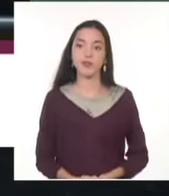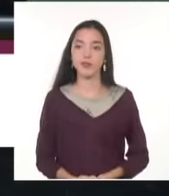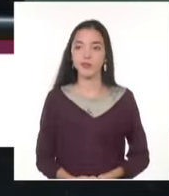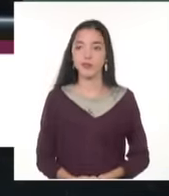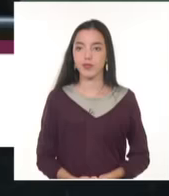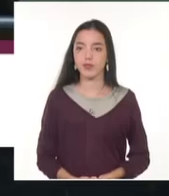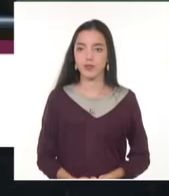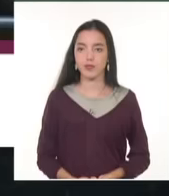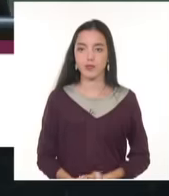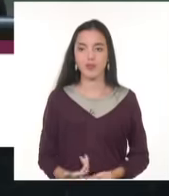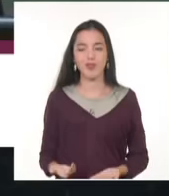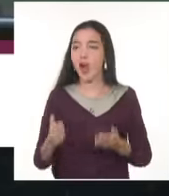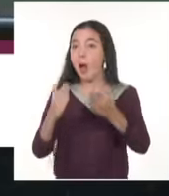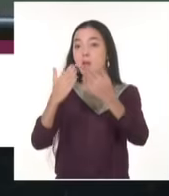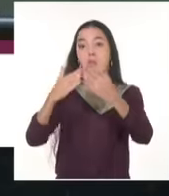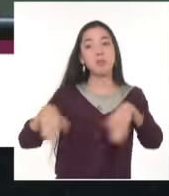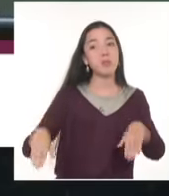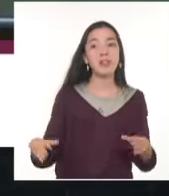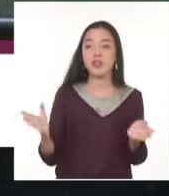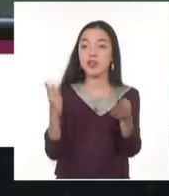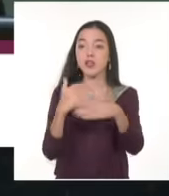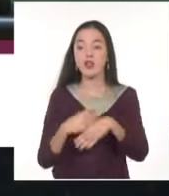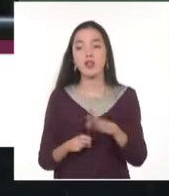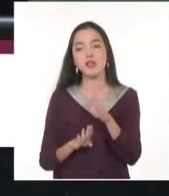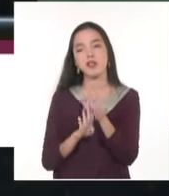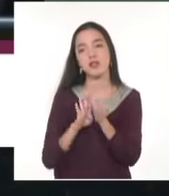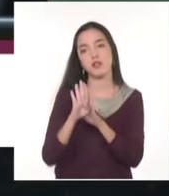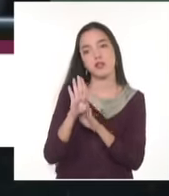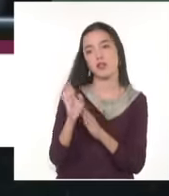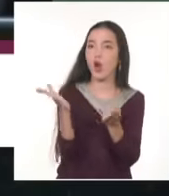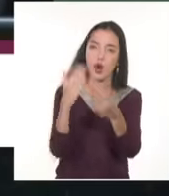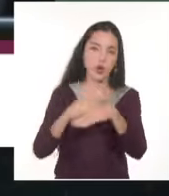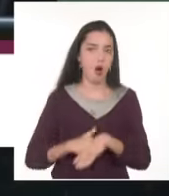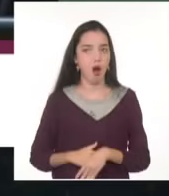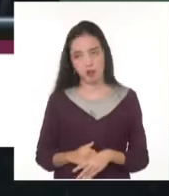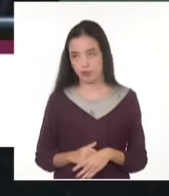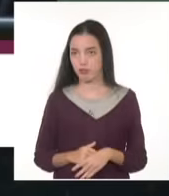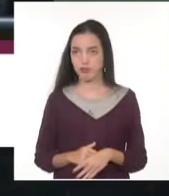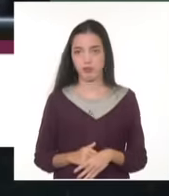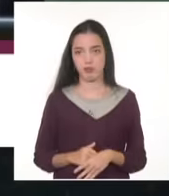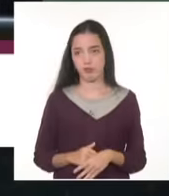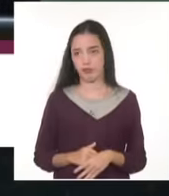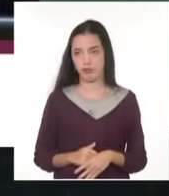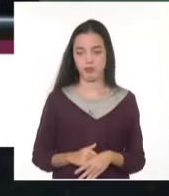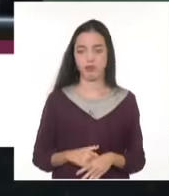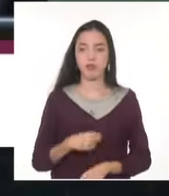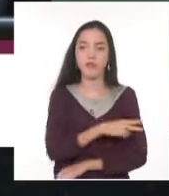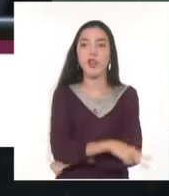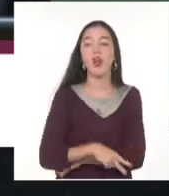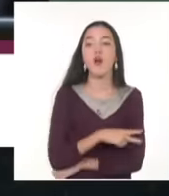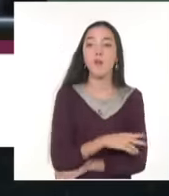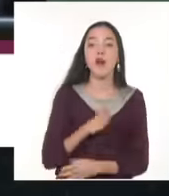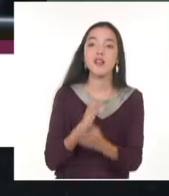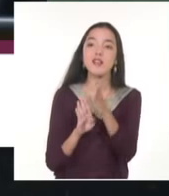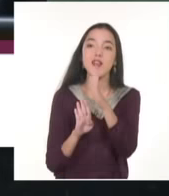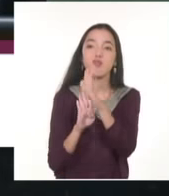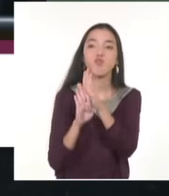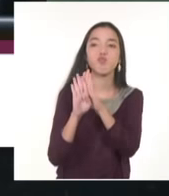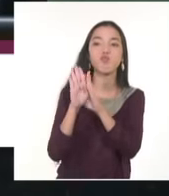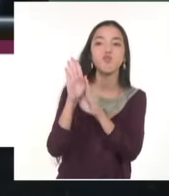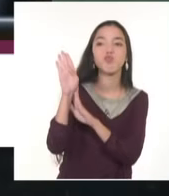Tampoco habrá paz sin desarrollo. Los países desarrollados, habitantes del mismo